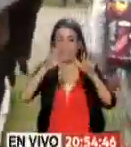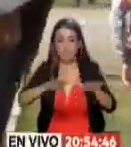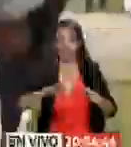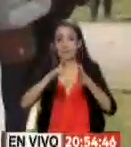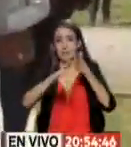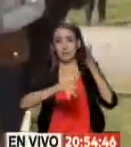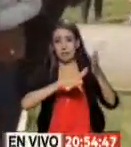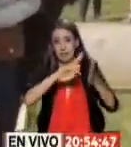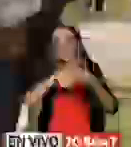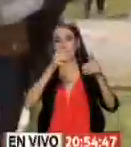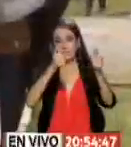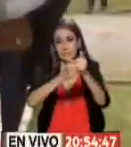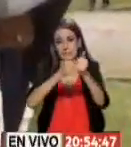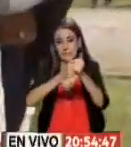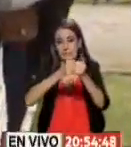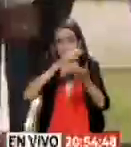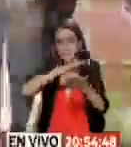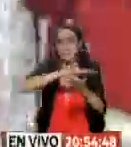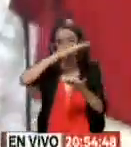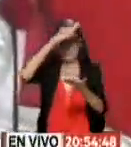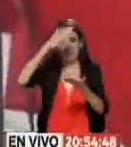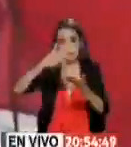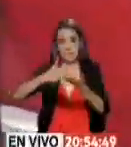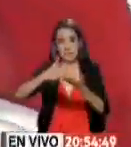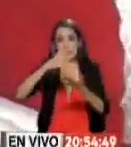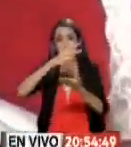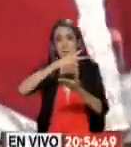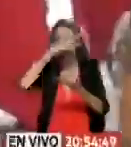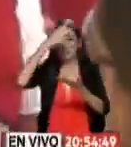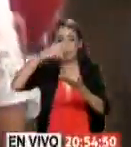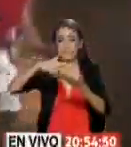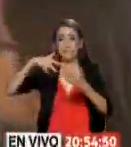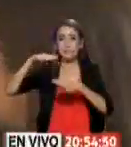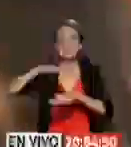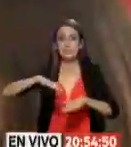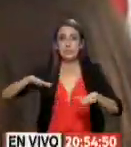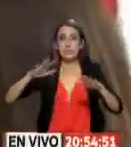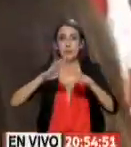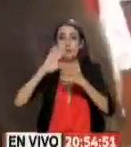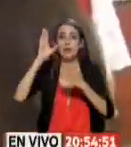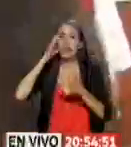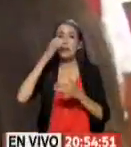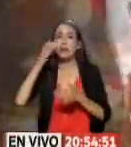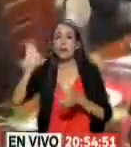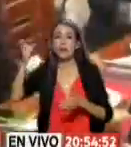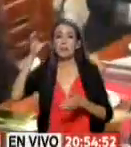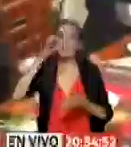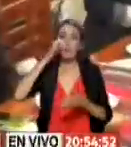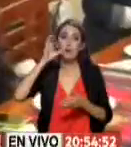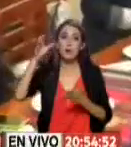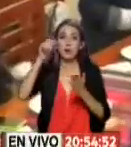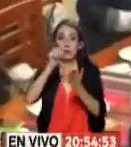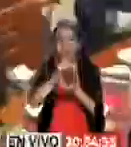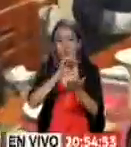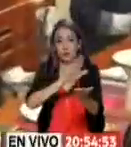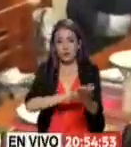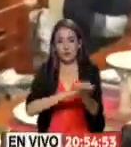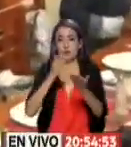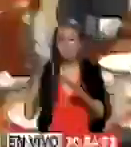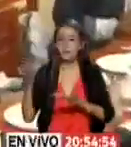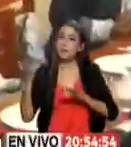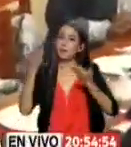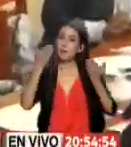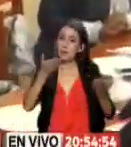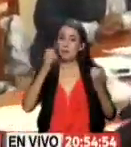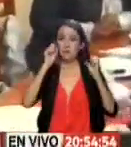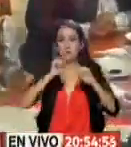en las faldas del Chimborazo, es una aventura. Un coro de mujeres de las comunidades que forman parte del proyecto turístico reciben con una